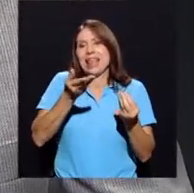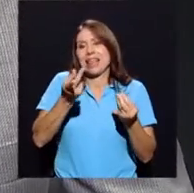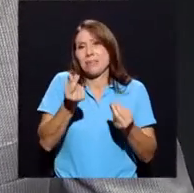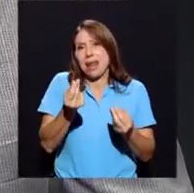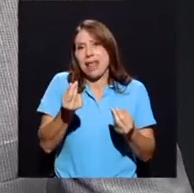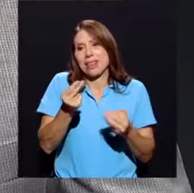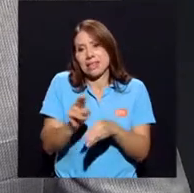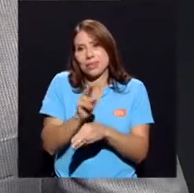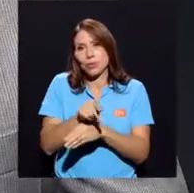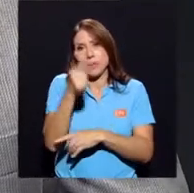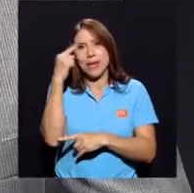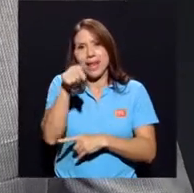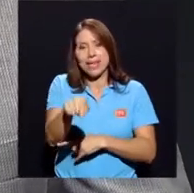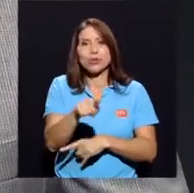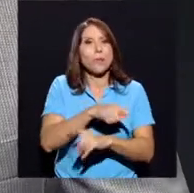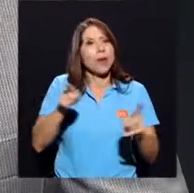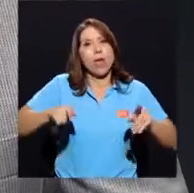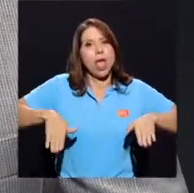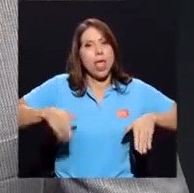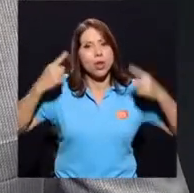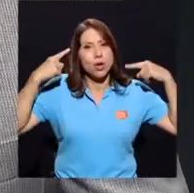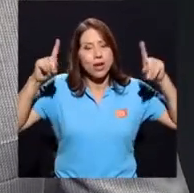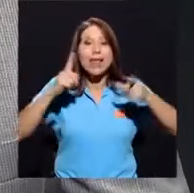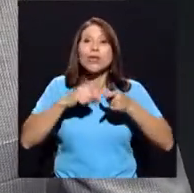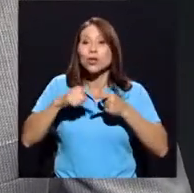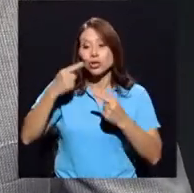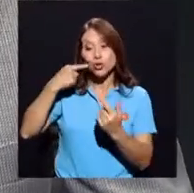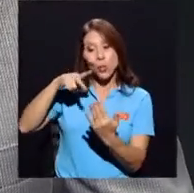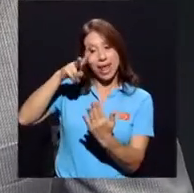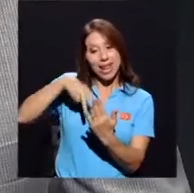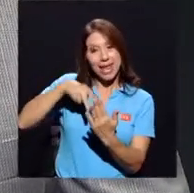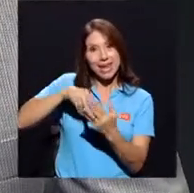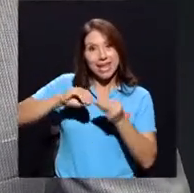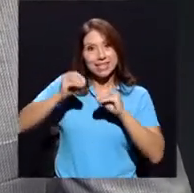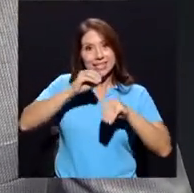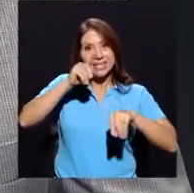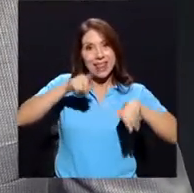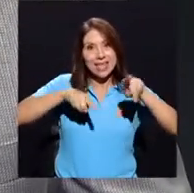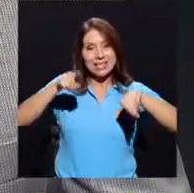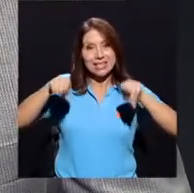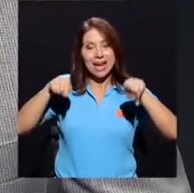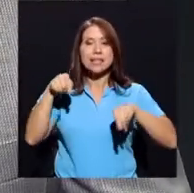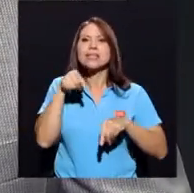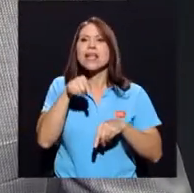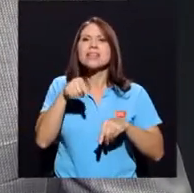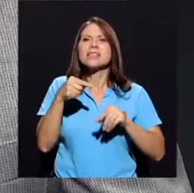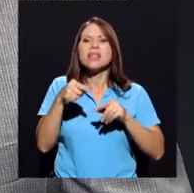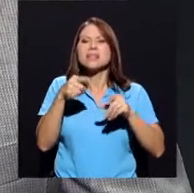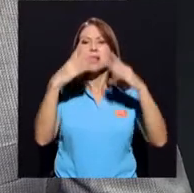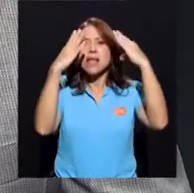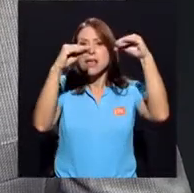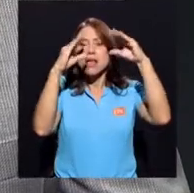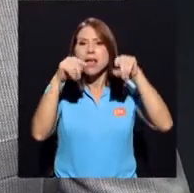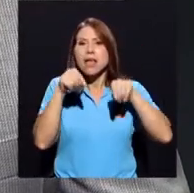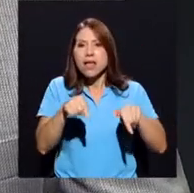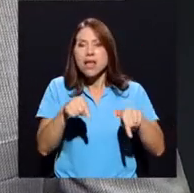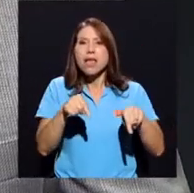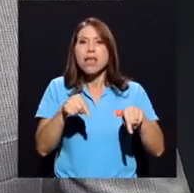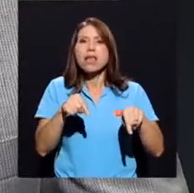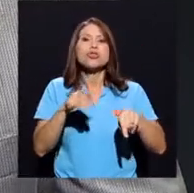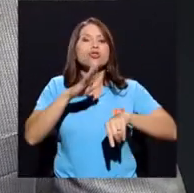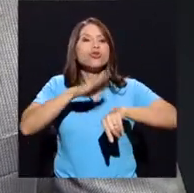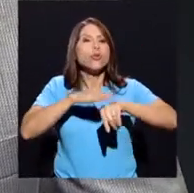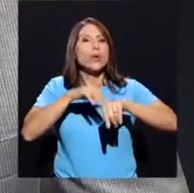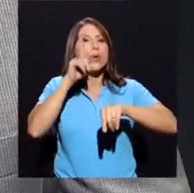eso no lo hemos logrado entonces voy a voy a leer algunas estadísticas estas estas son estadísticas que estoy refiriendo de un